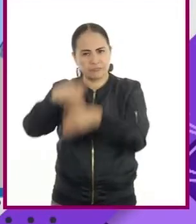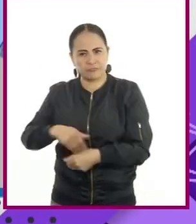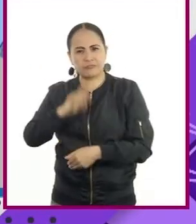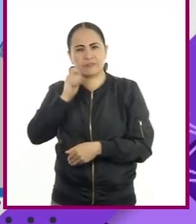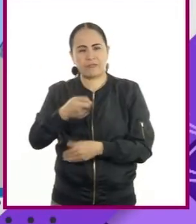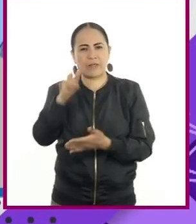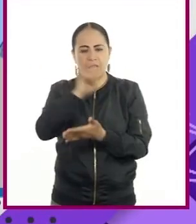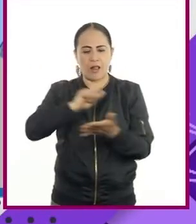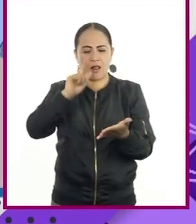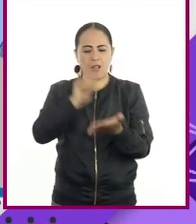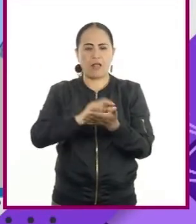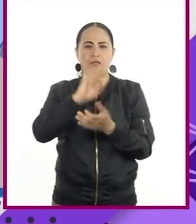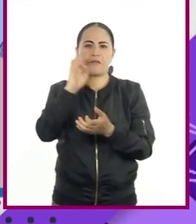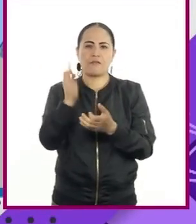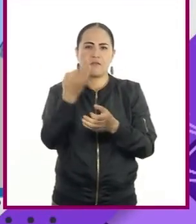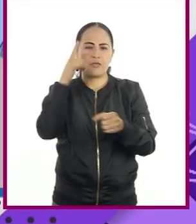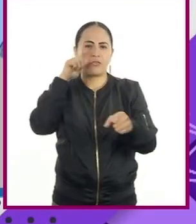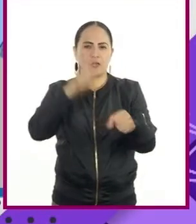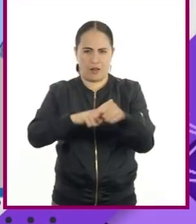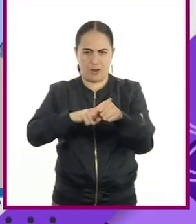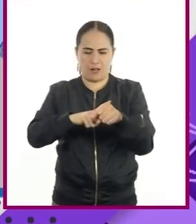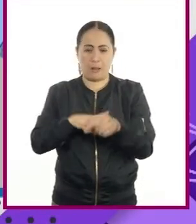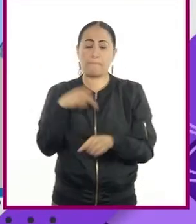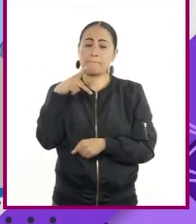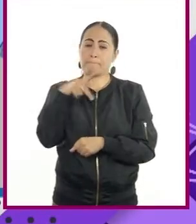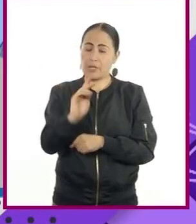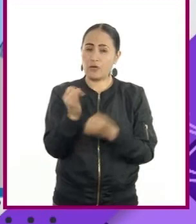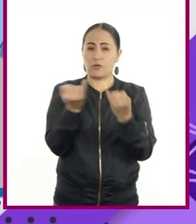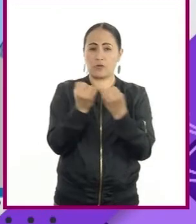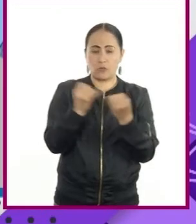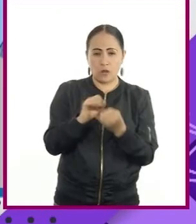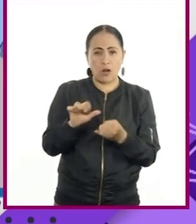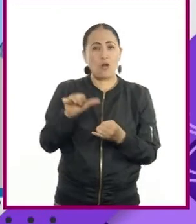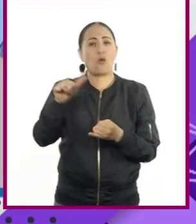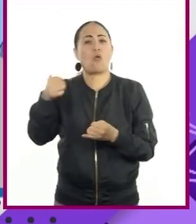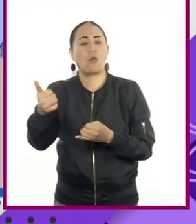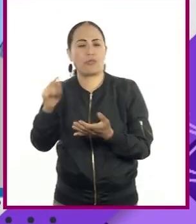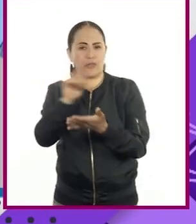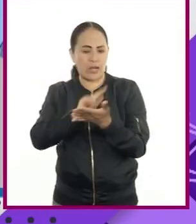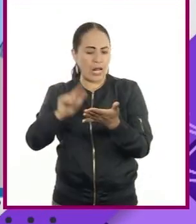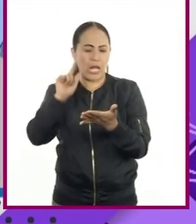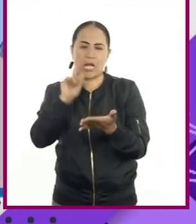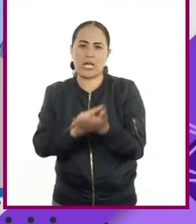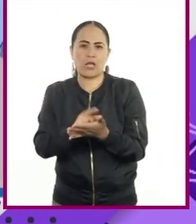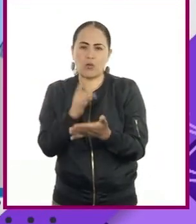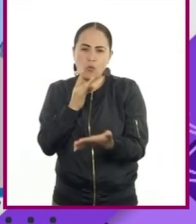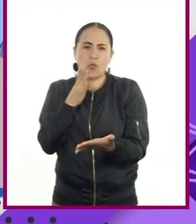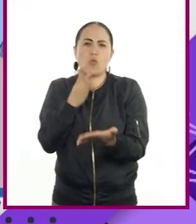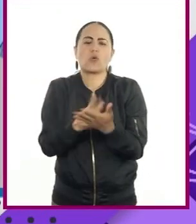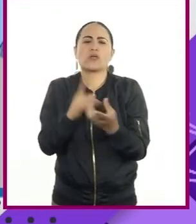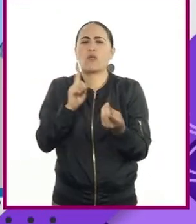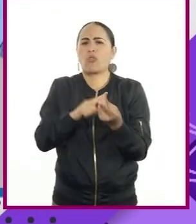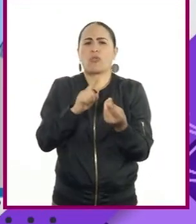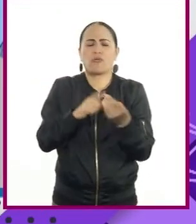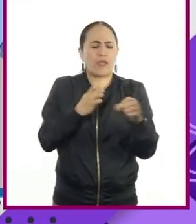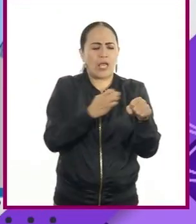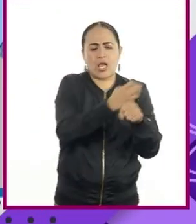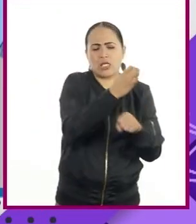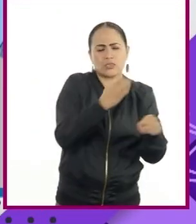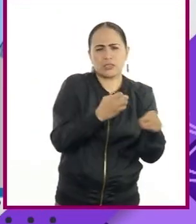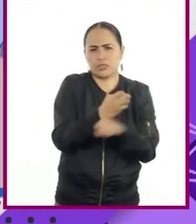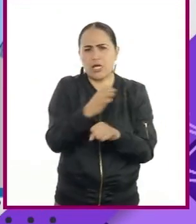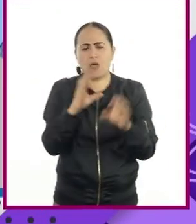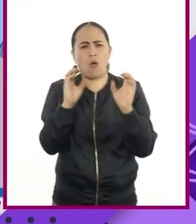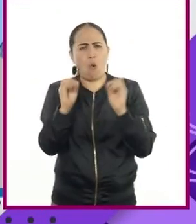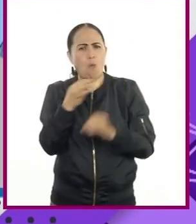leyes federales. Pero también hay otras leyes que solo se aplican en alguna entidad federativa o